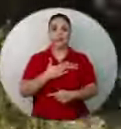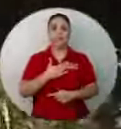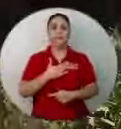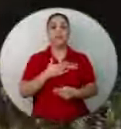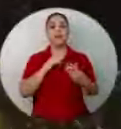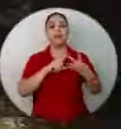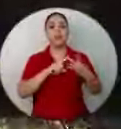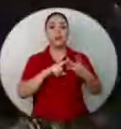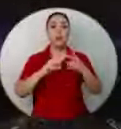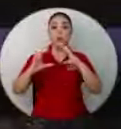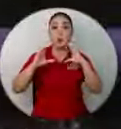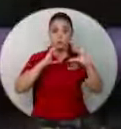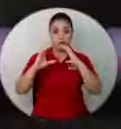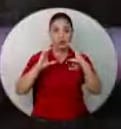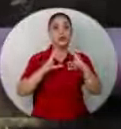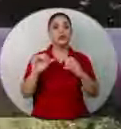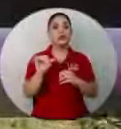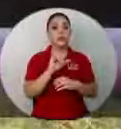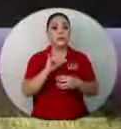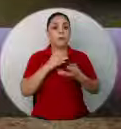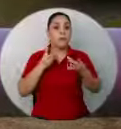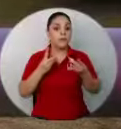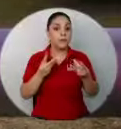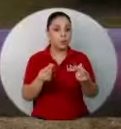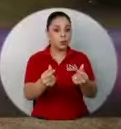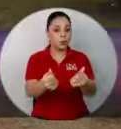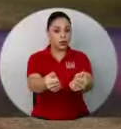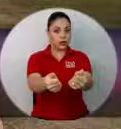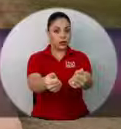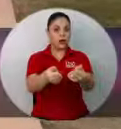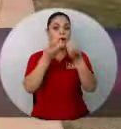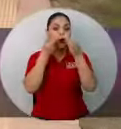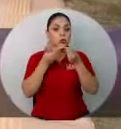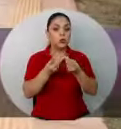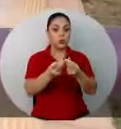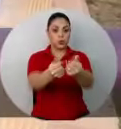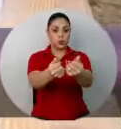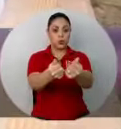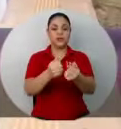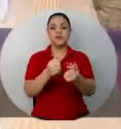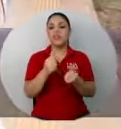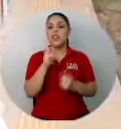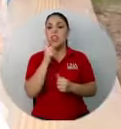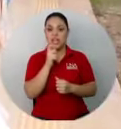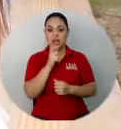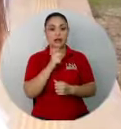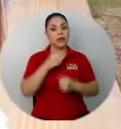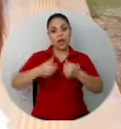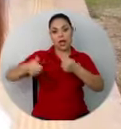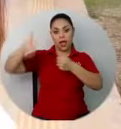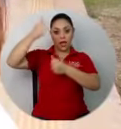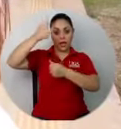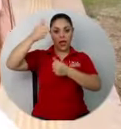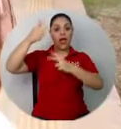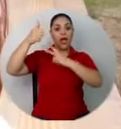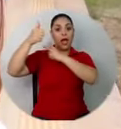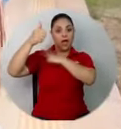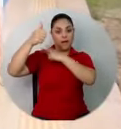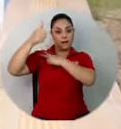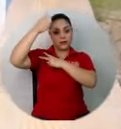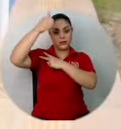la comunicación fluida también, tanto de las altas